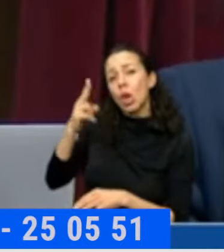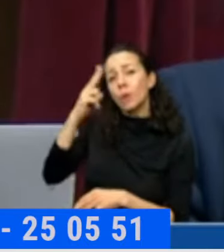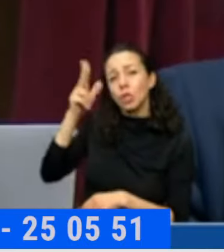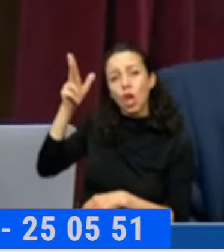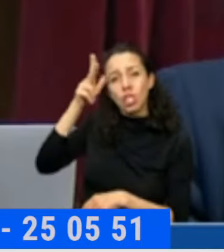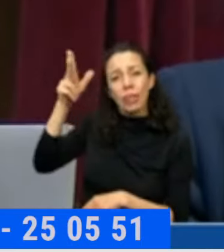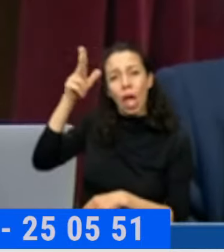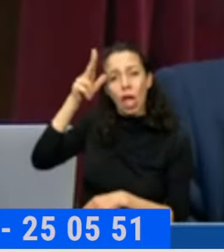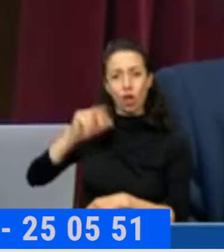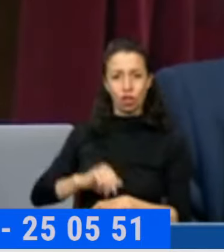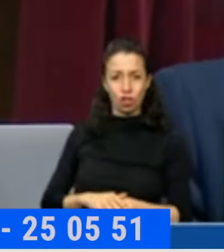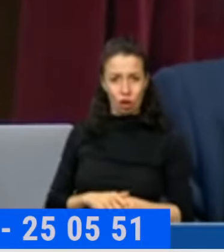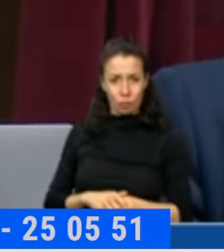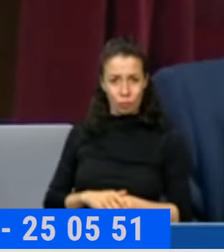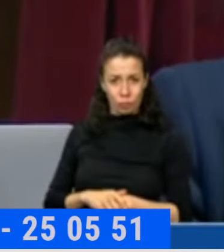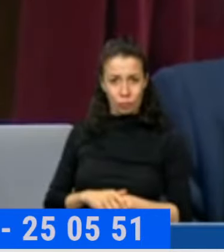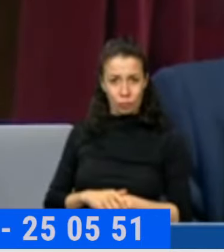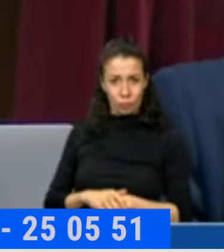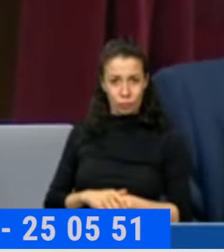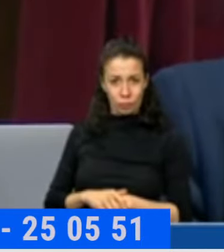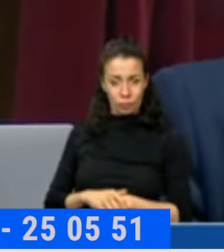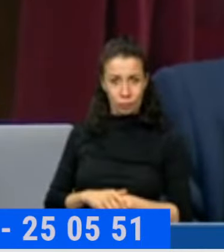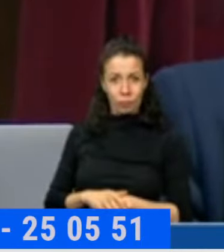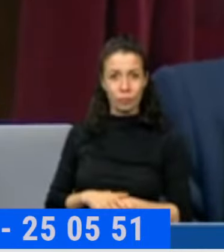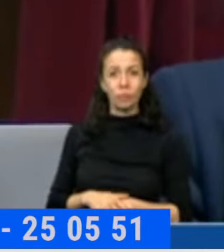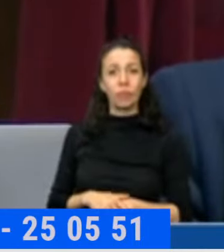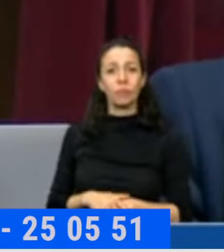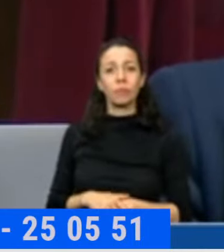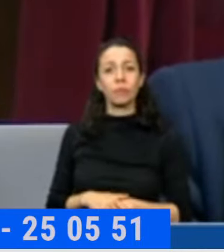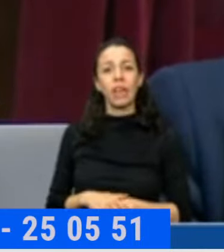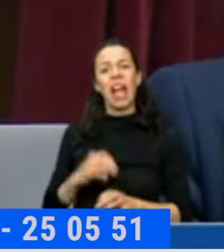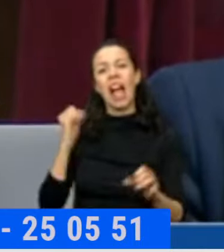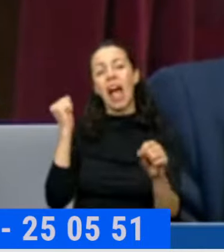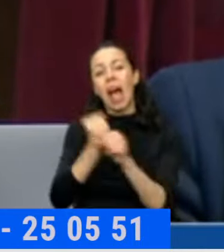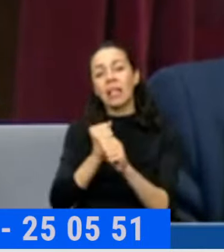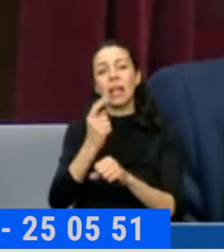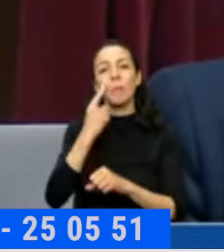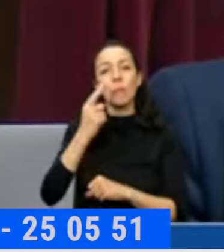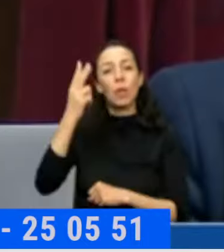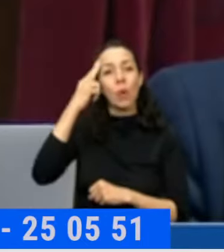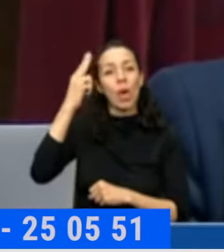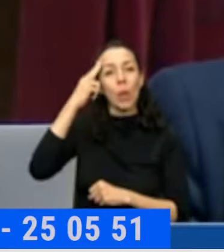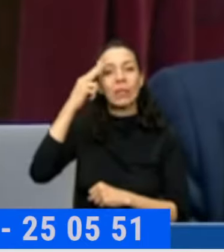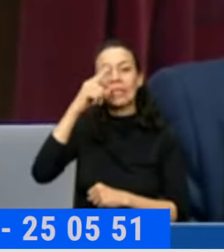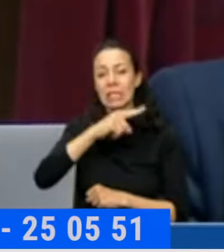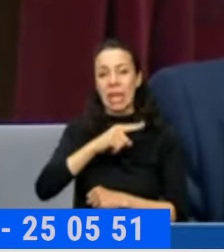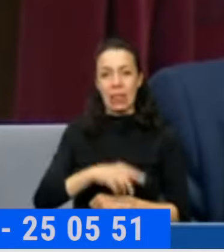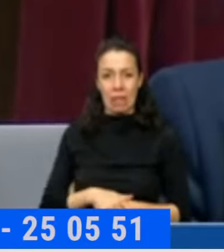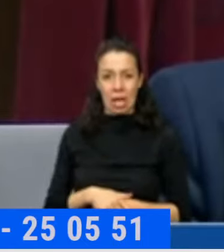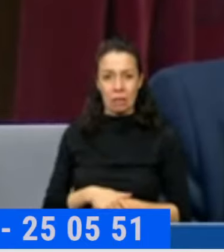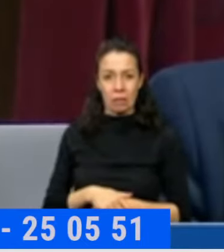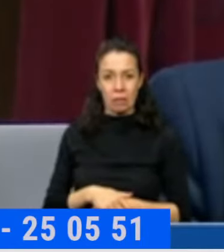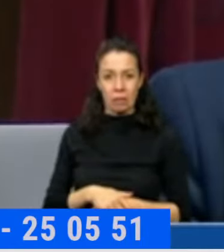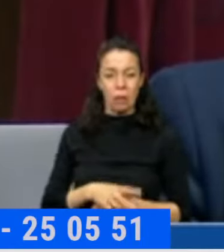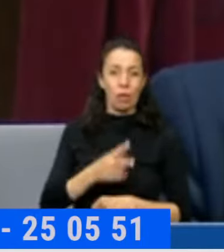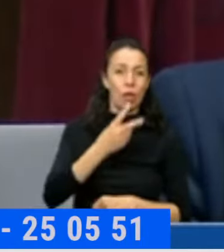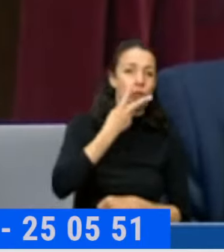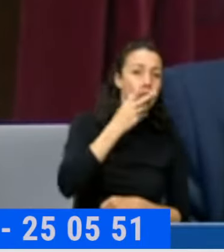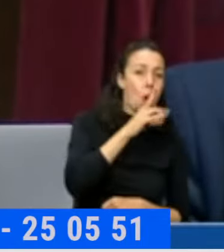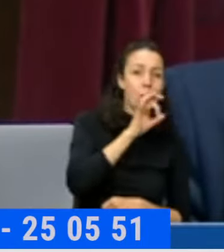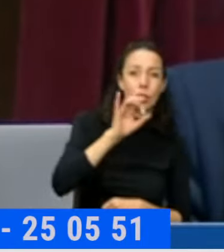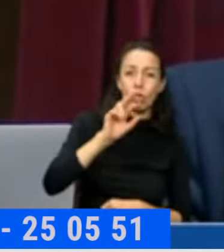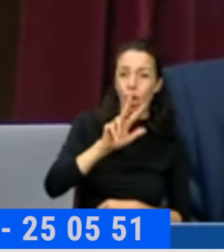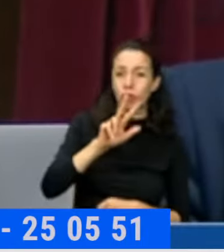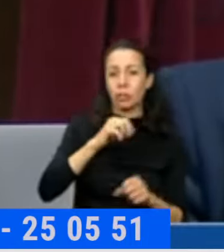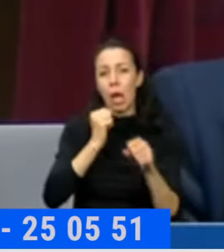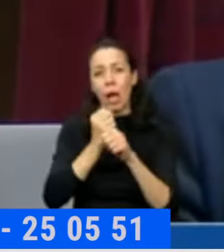entonces, primero, decisión todavía del bloque no hay porque esta tarde se van a reunir, pero en lo personal, ¿usted cree que